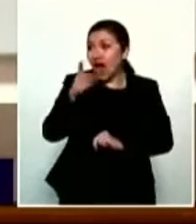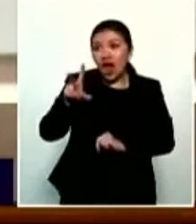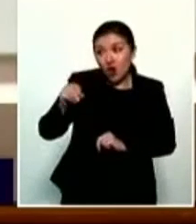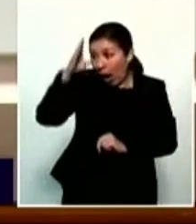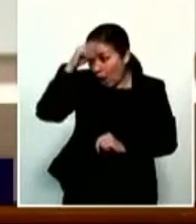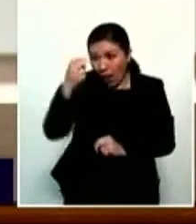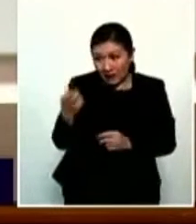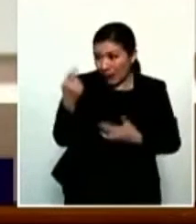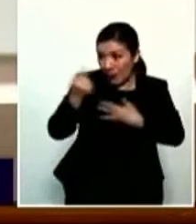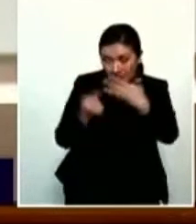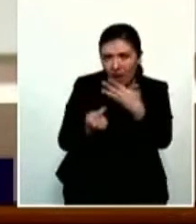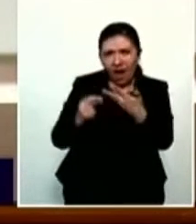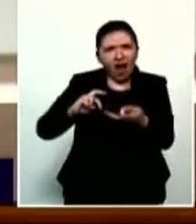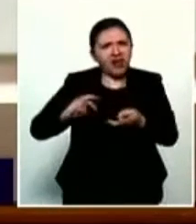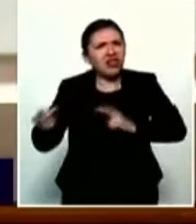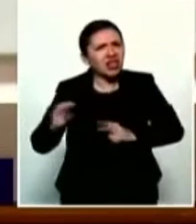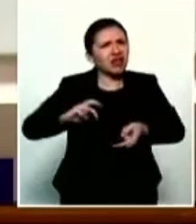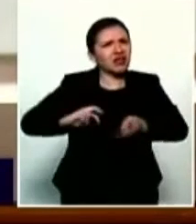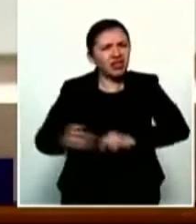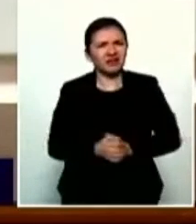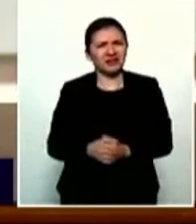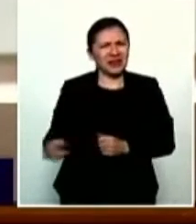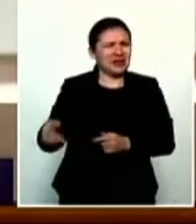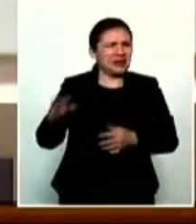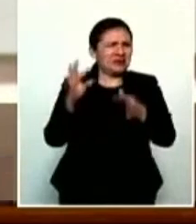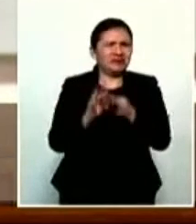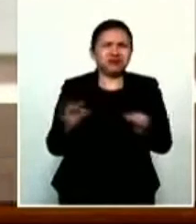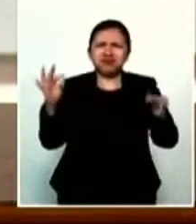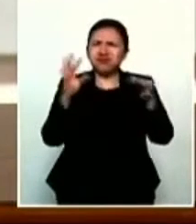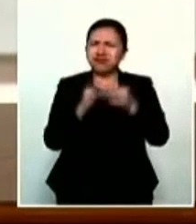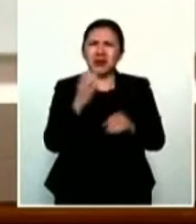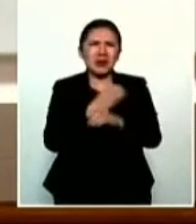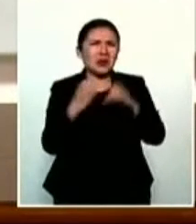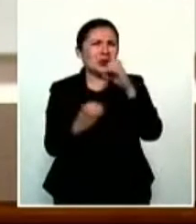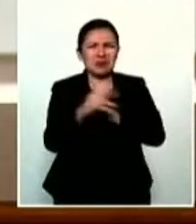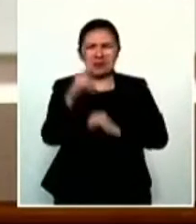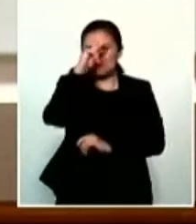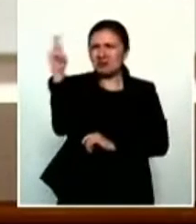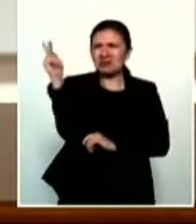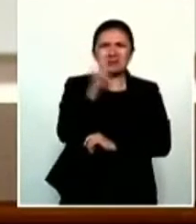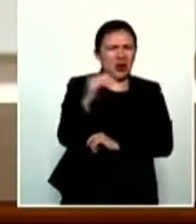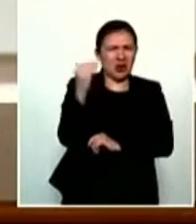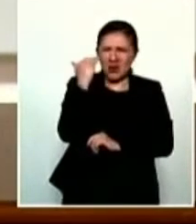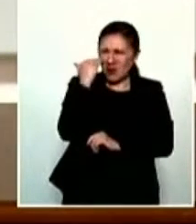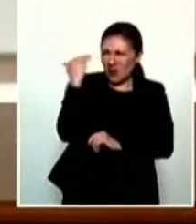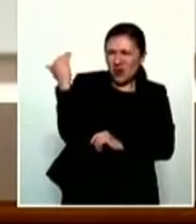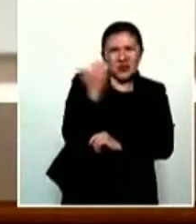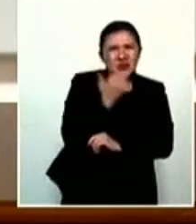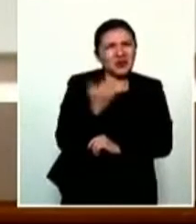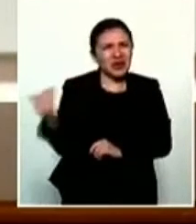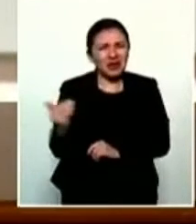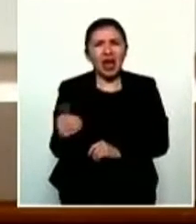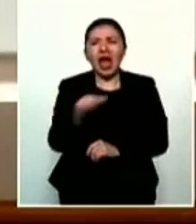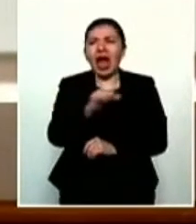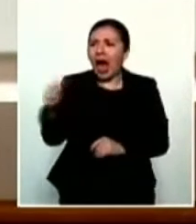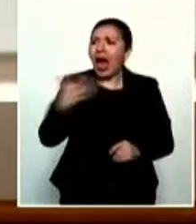hacer. Se dijeron cosas horribles estando ahí los papás y las mamás de los niños quemados y